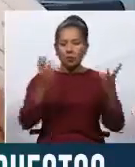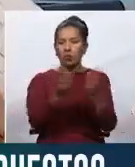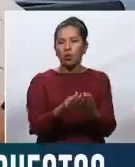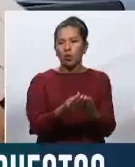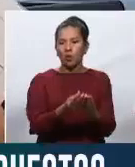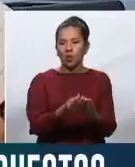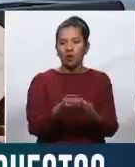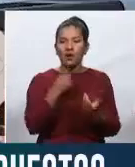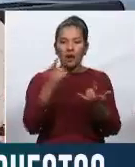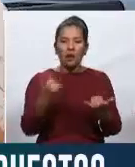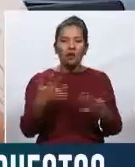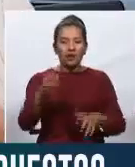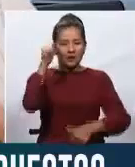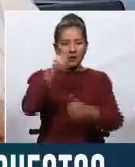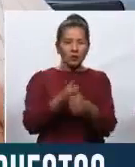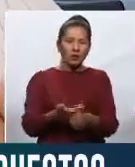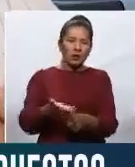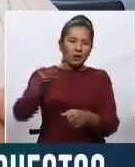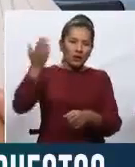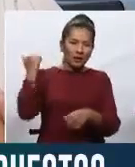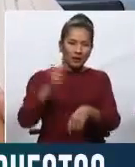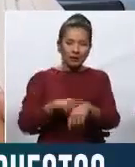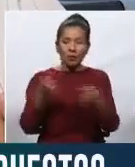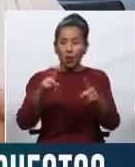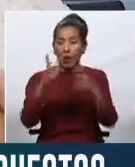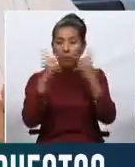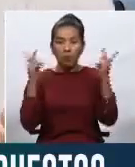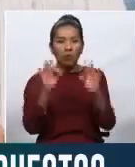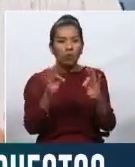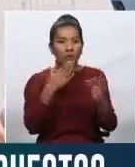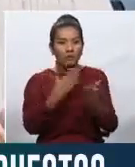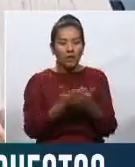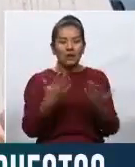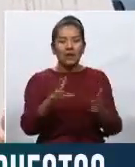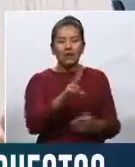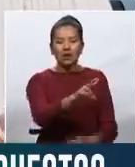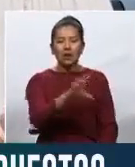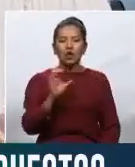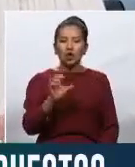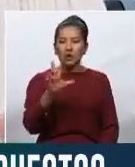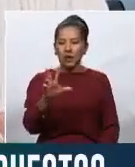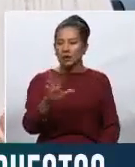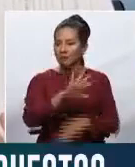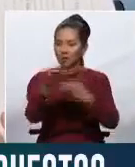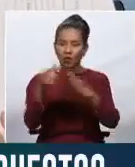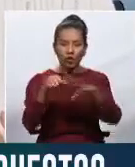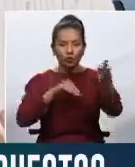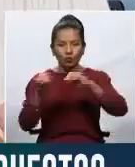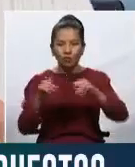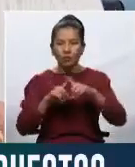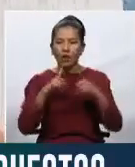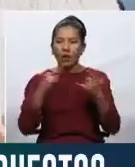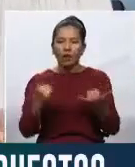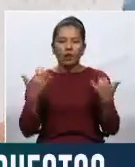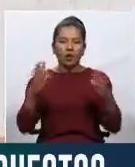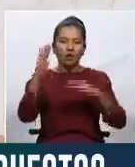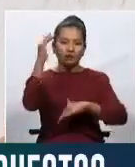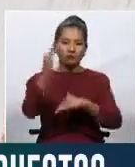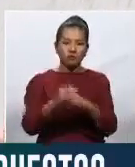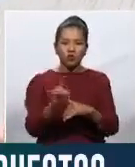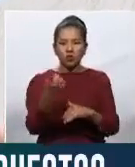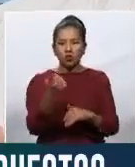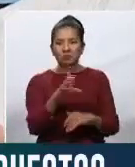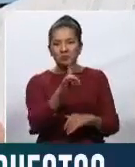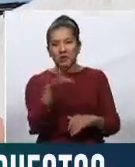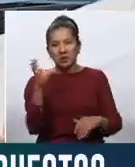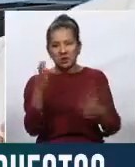mayor época de bonanza de los Puma Qataris teníamos 203 y en este momento se ha reducido al menos al 50%.